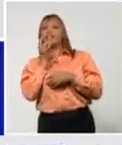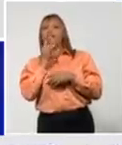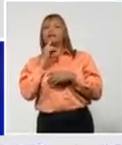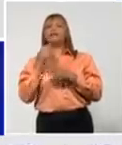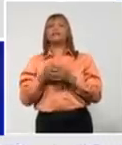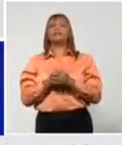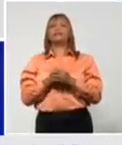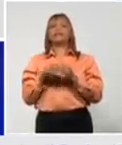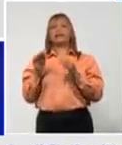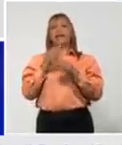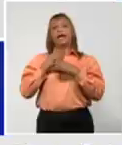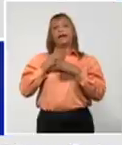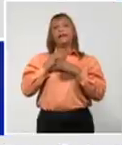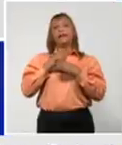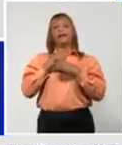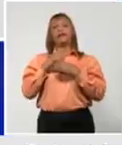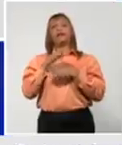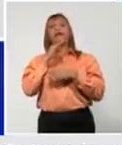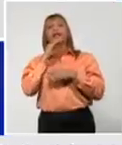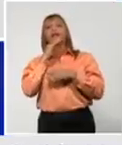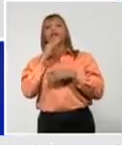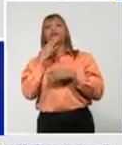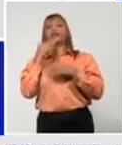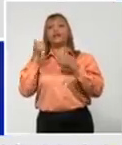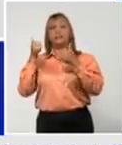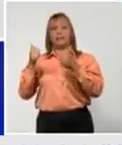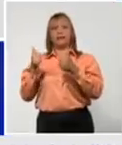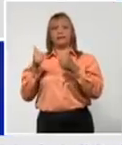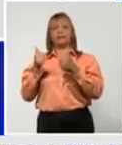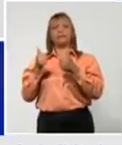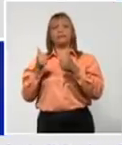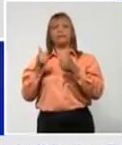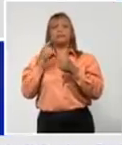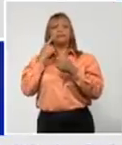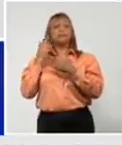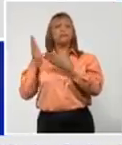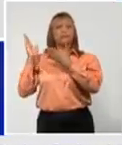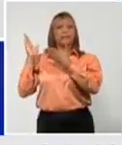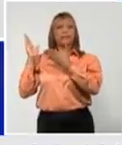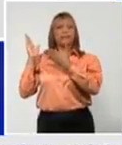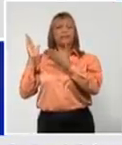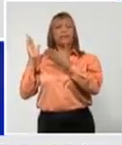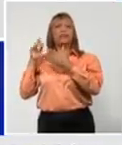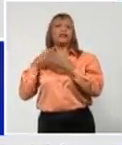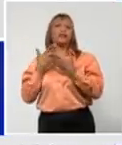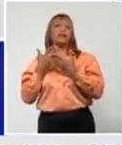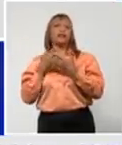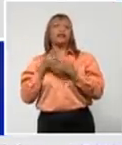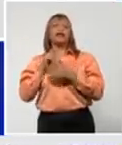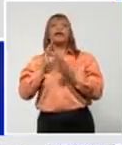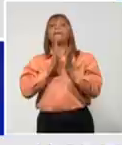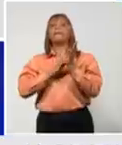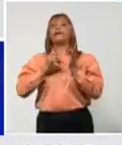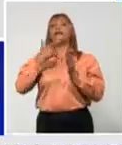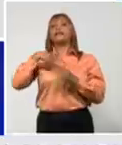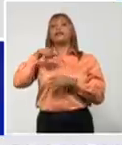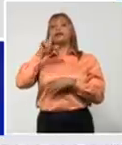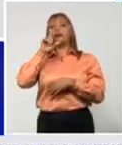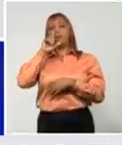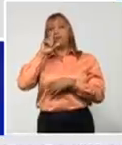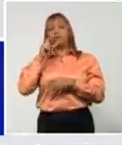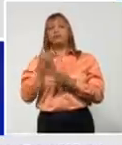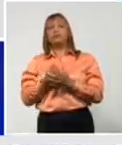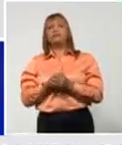el escenario azul, que es el favorable. Vieron cómo en el mes de junio,